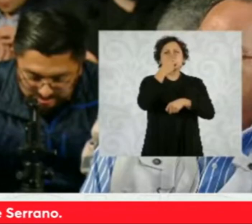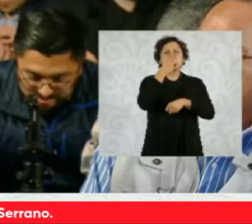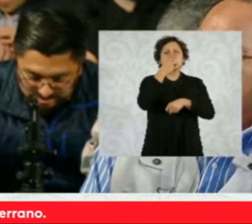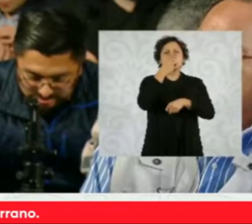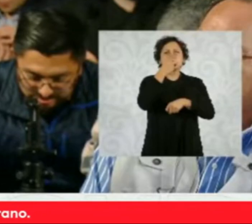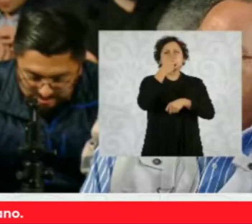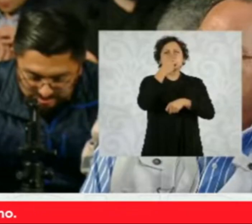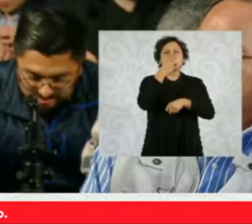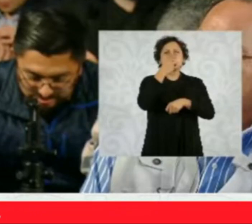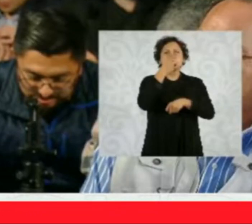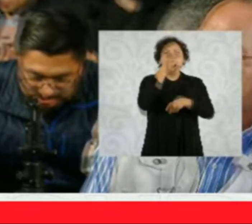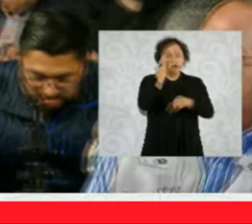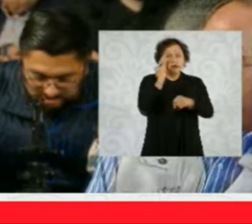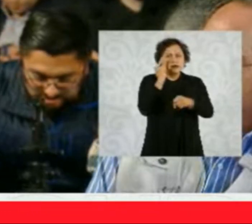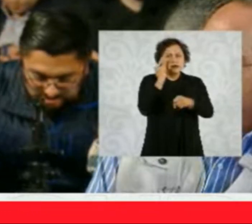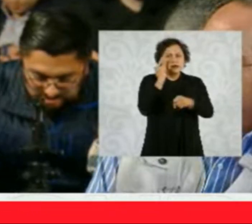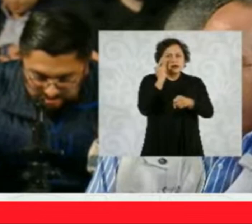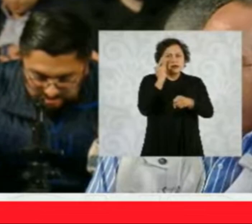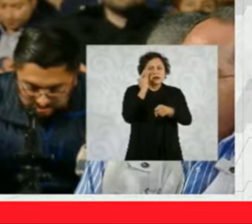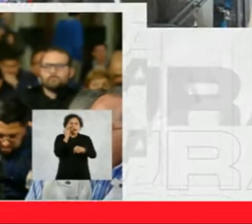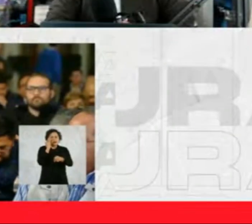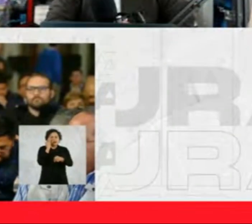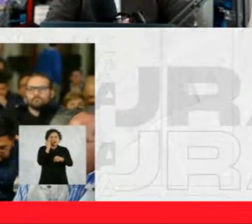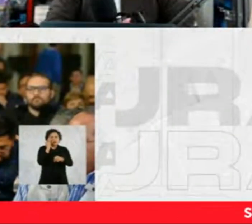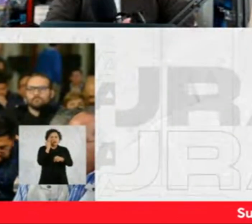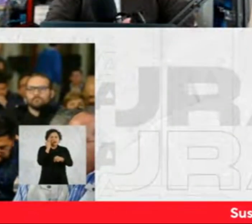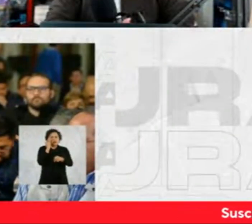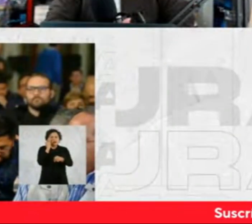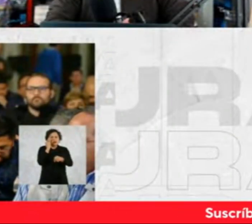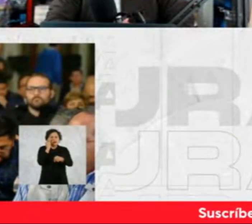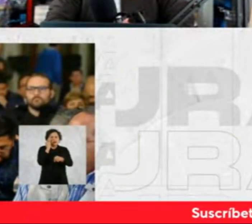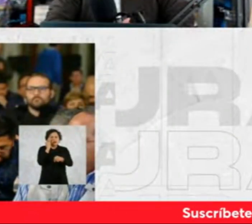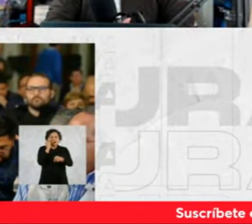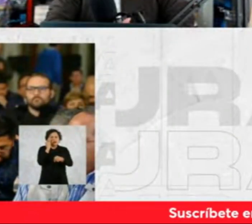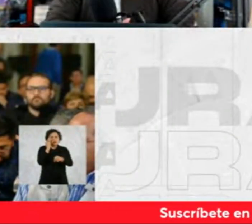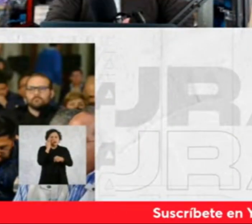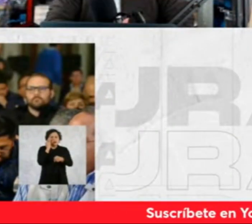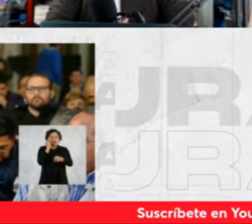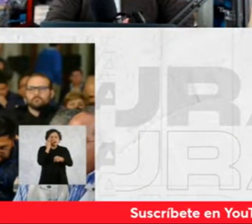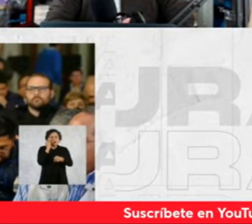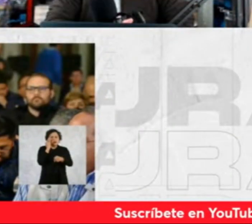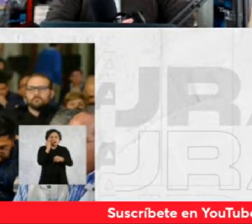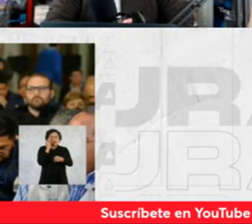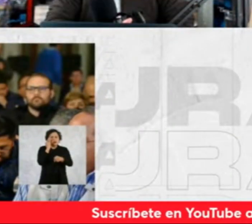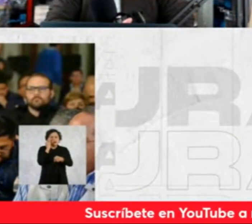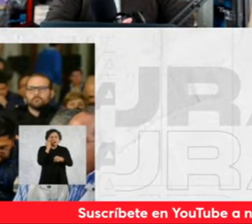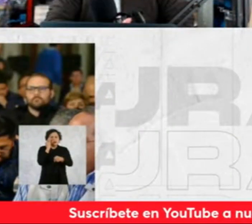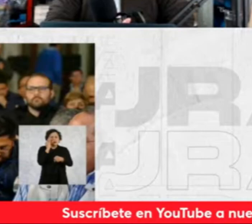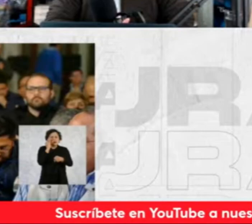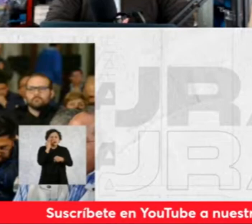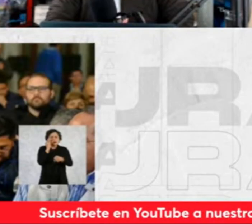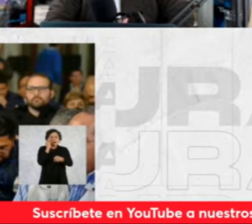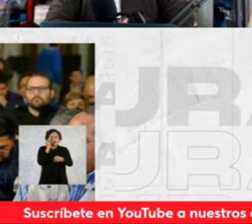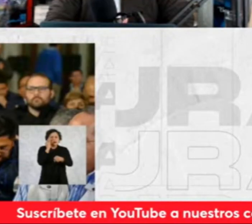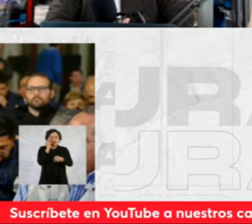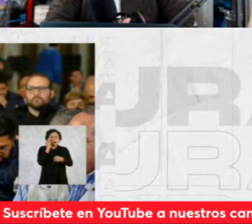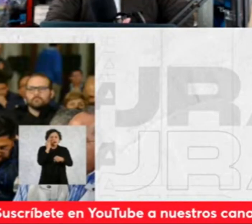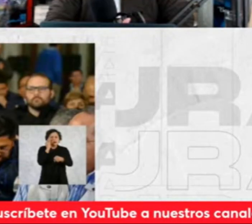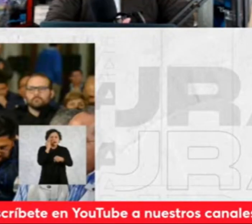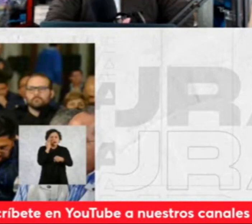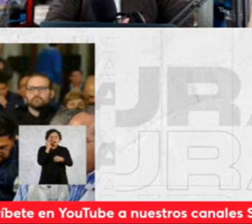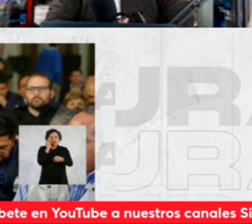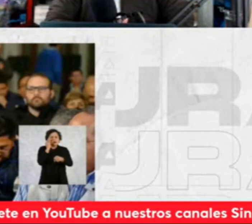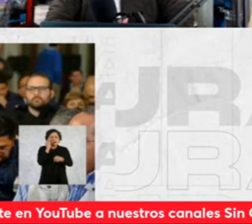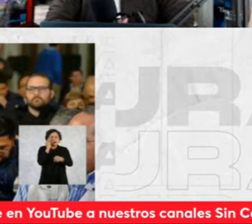una, yo lo veo como una derrota a las impertinencias, no Reina Ide, a las impertinencias de Reina Ide.